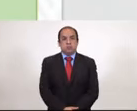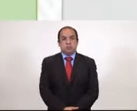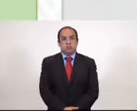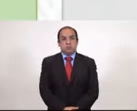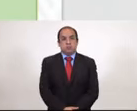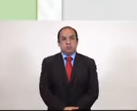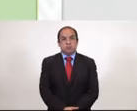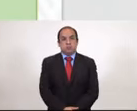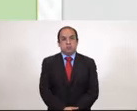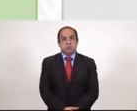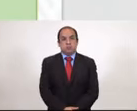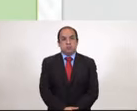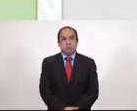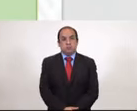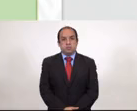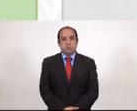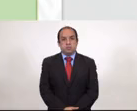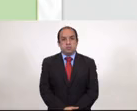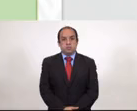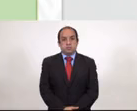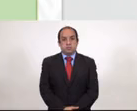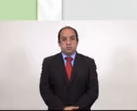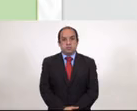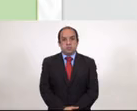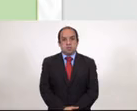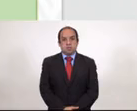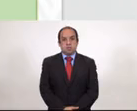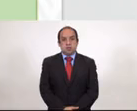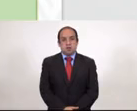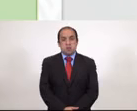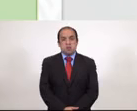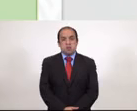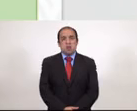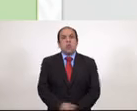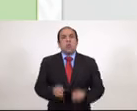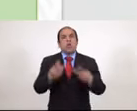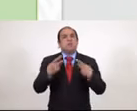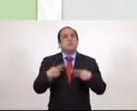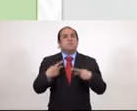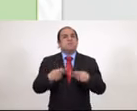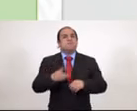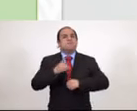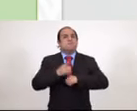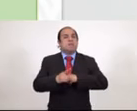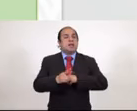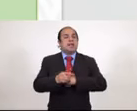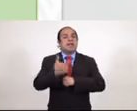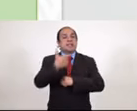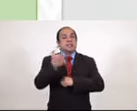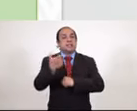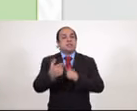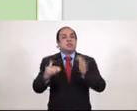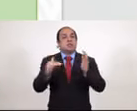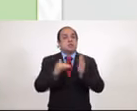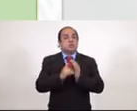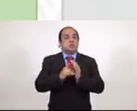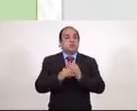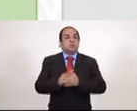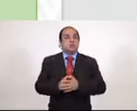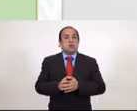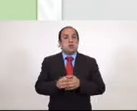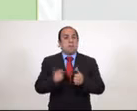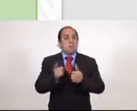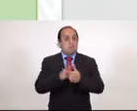Calculamos en 700,000 el número de habitantes afectados, principalmente en colonias de la alcaldía